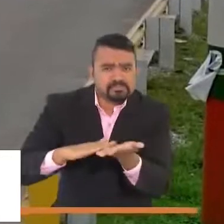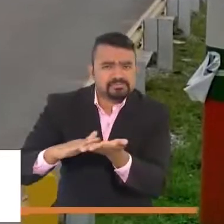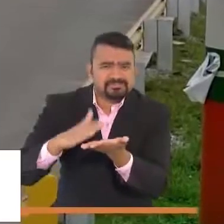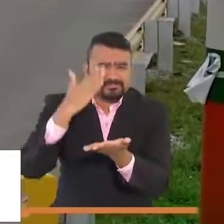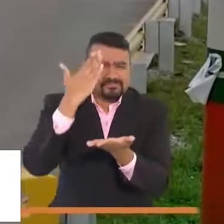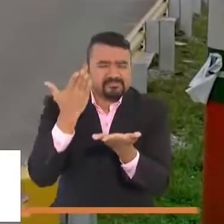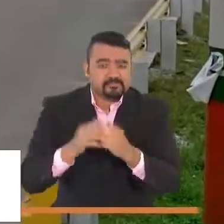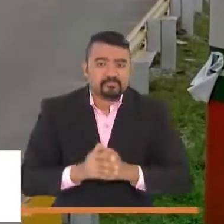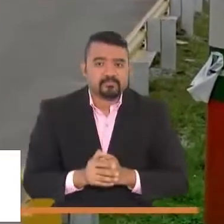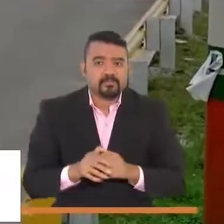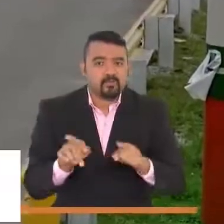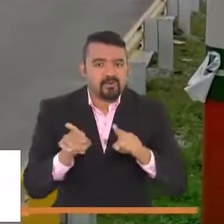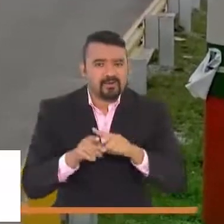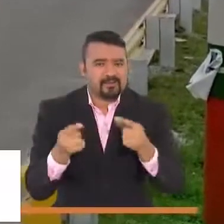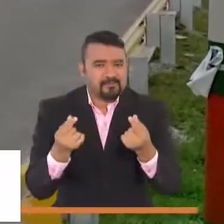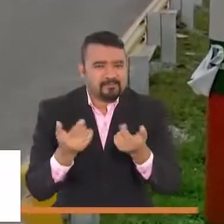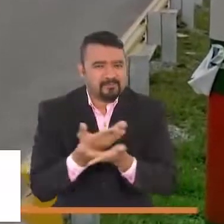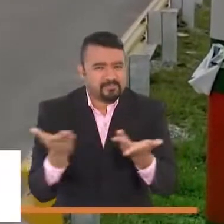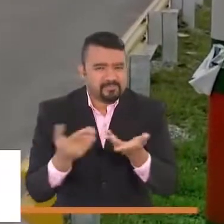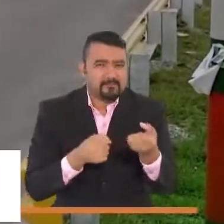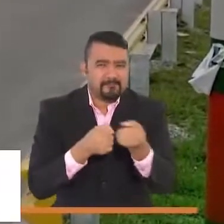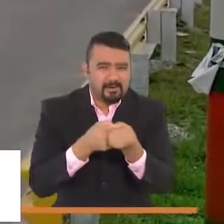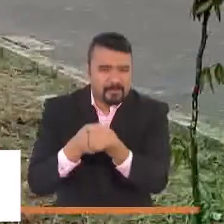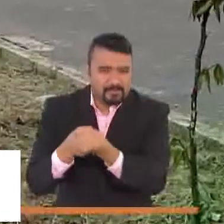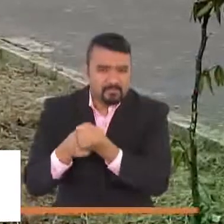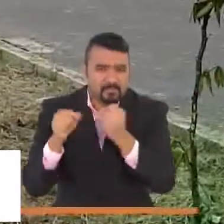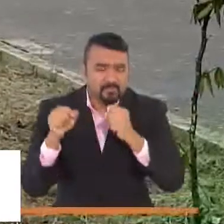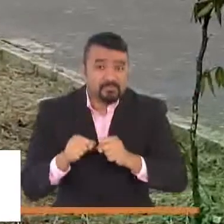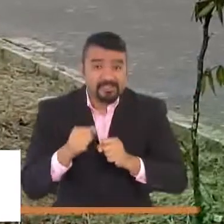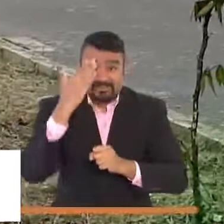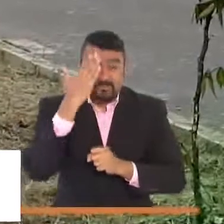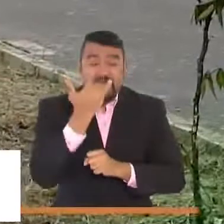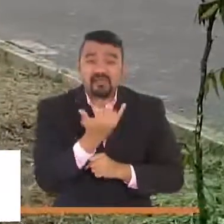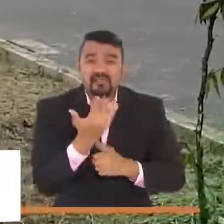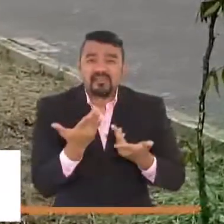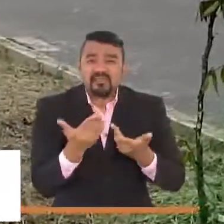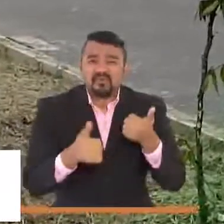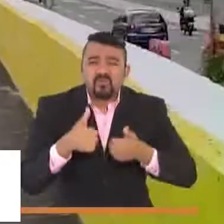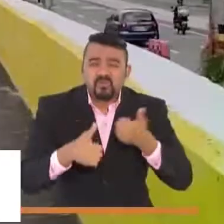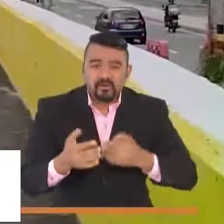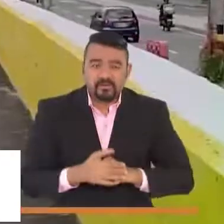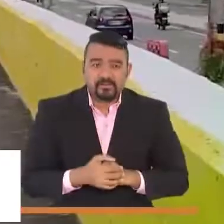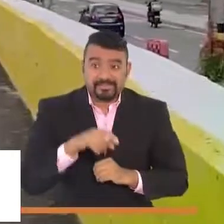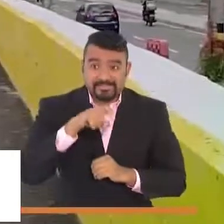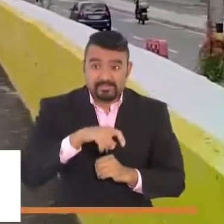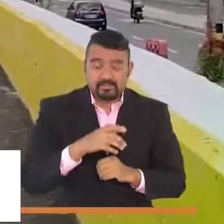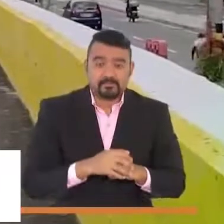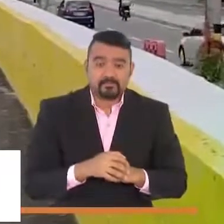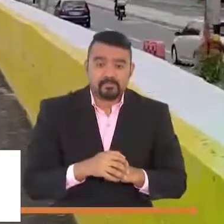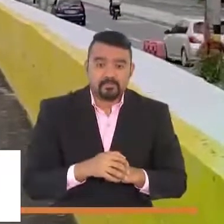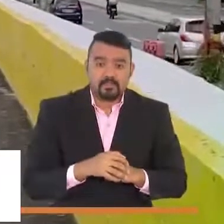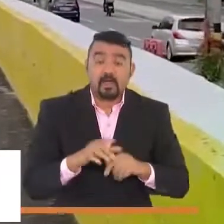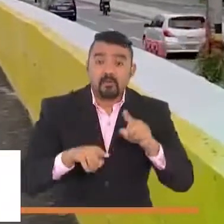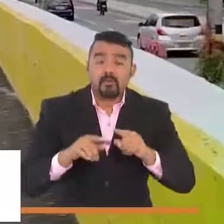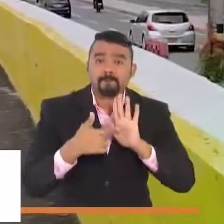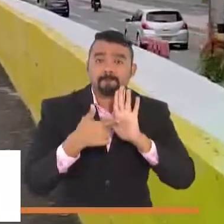venía de manera juiciosa dejando, digámoslo, el espacio para la ampliación de esta vía, y también participó